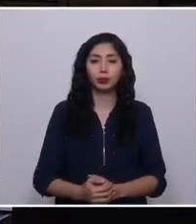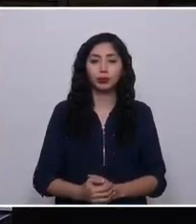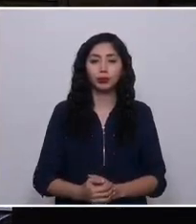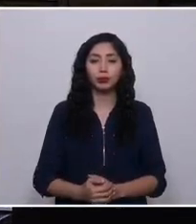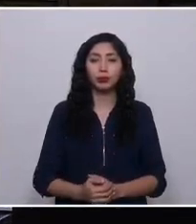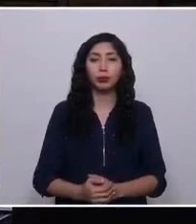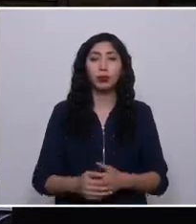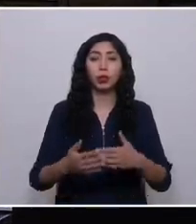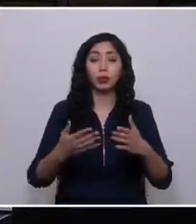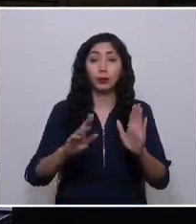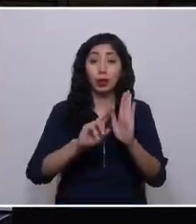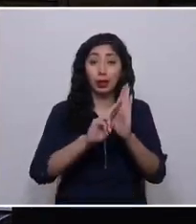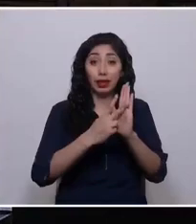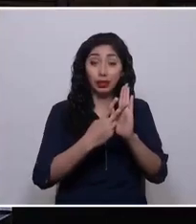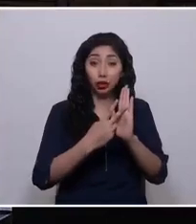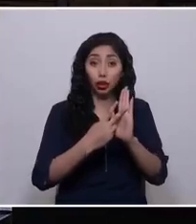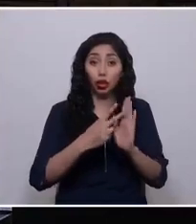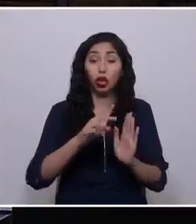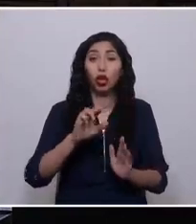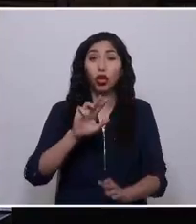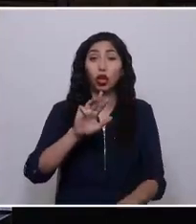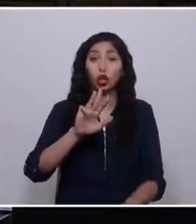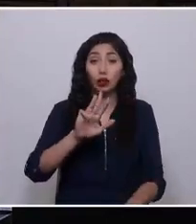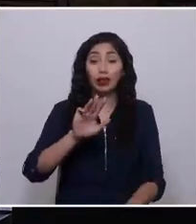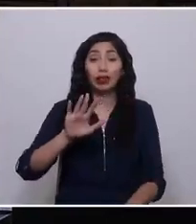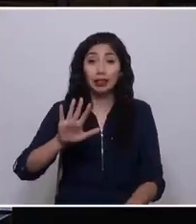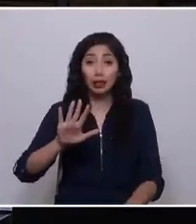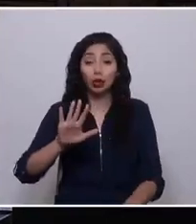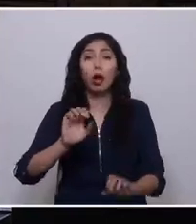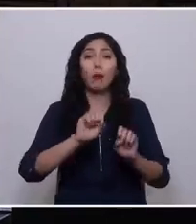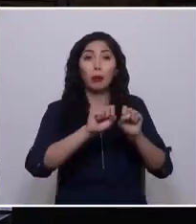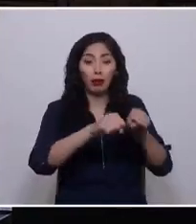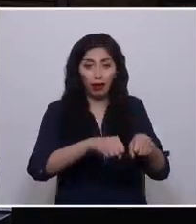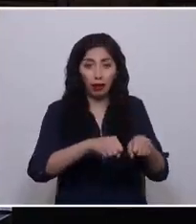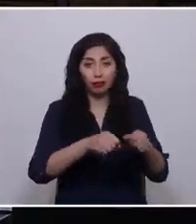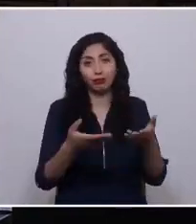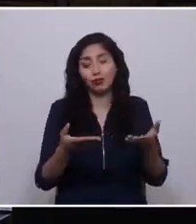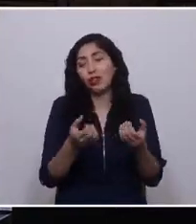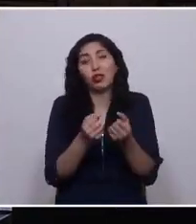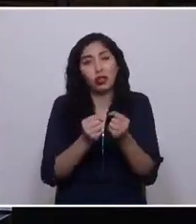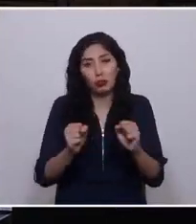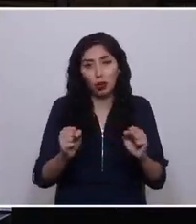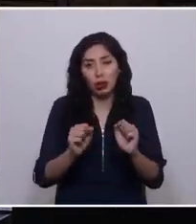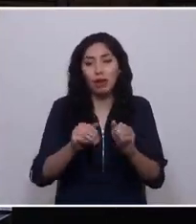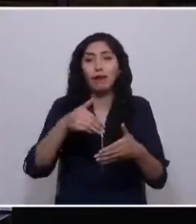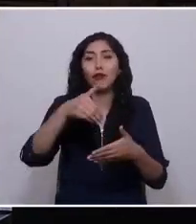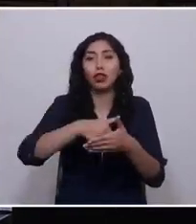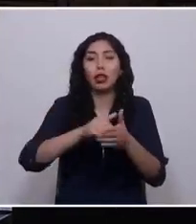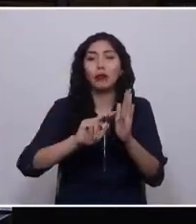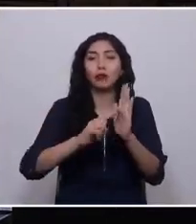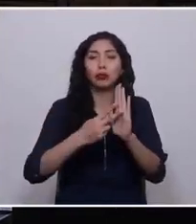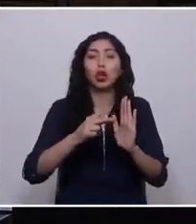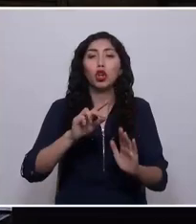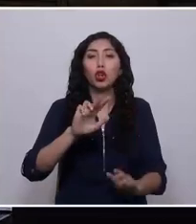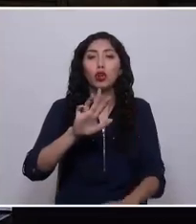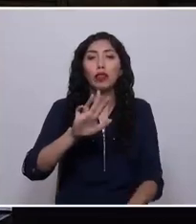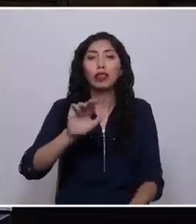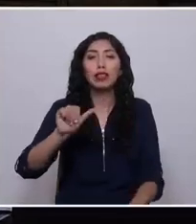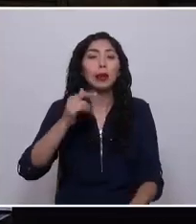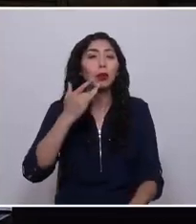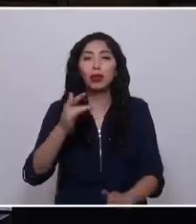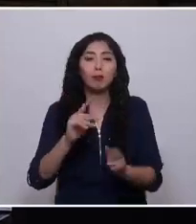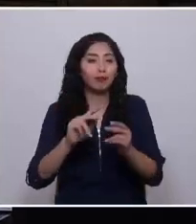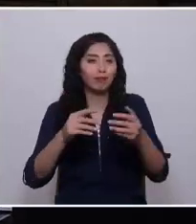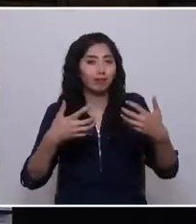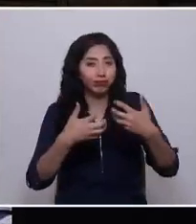Habiendo sido aprobada la indicación número 95, no se puede votar la indicación 96. Las